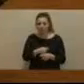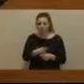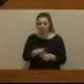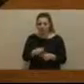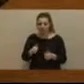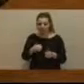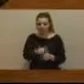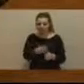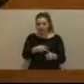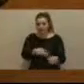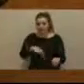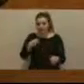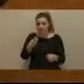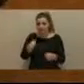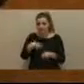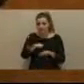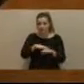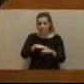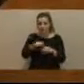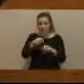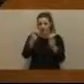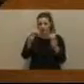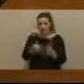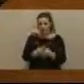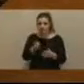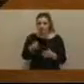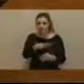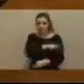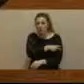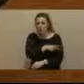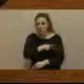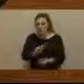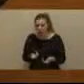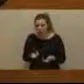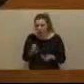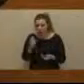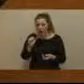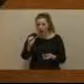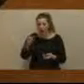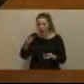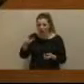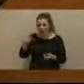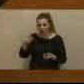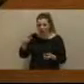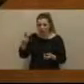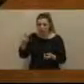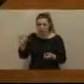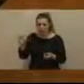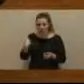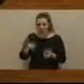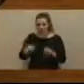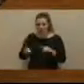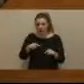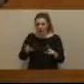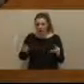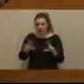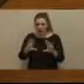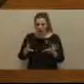General Técnico de la Consejería de Administraciones Públicas. Y vocal, don Alberto Pérez Cueto, director general de Modernización, Telecomunicación y Sociedad de